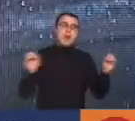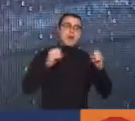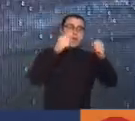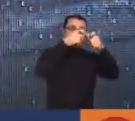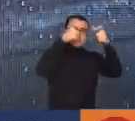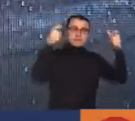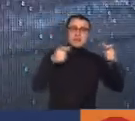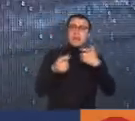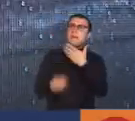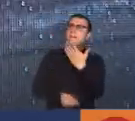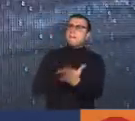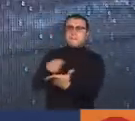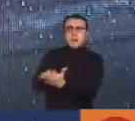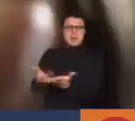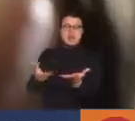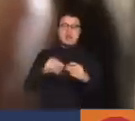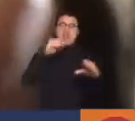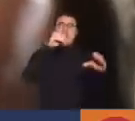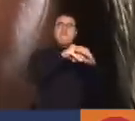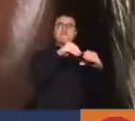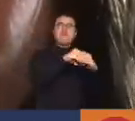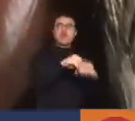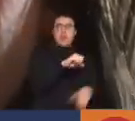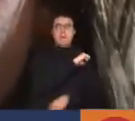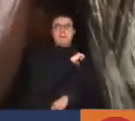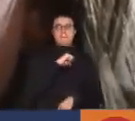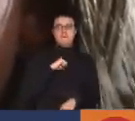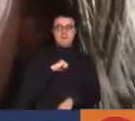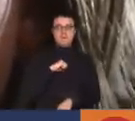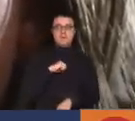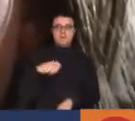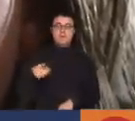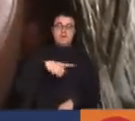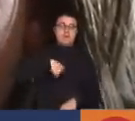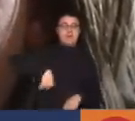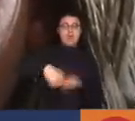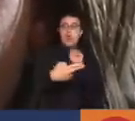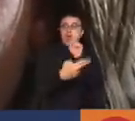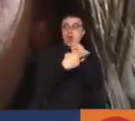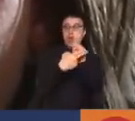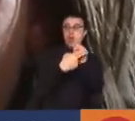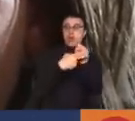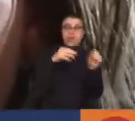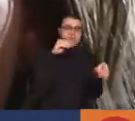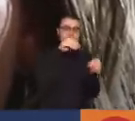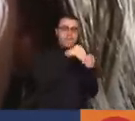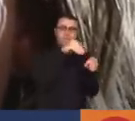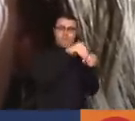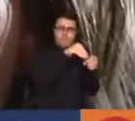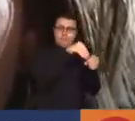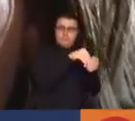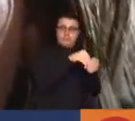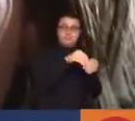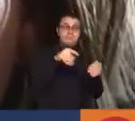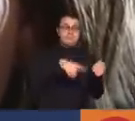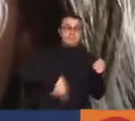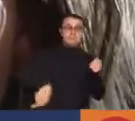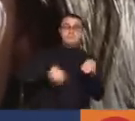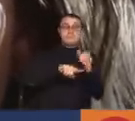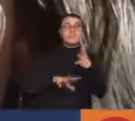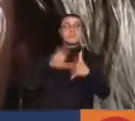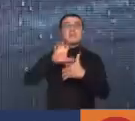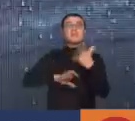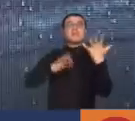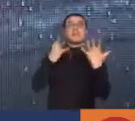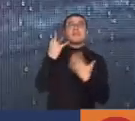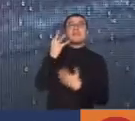fondos privados de pensiones, cotizando en sus cuentas de ahorro, al cual le han quitado el 30% de